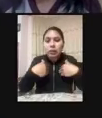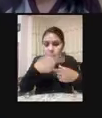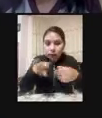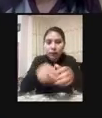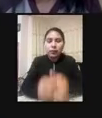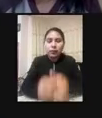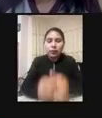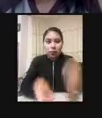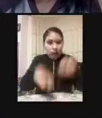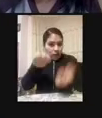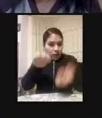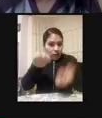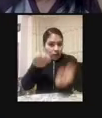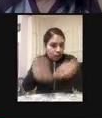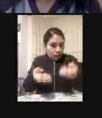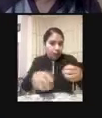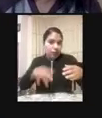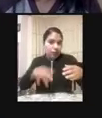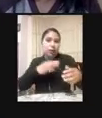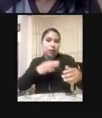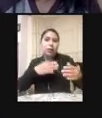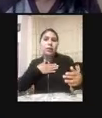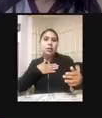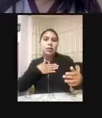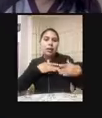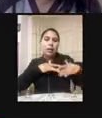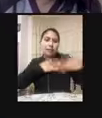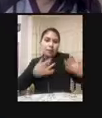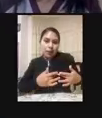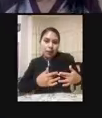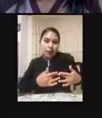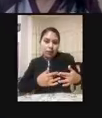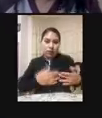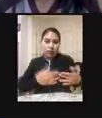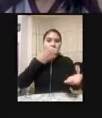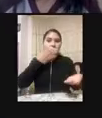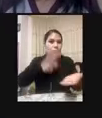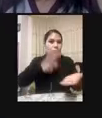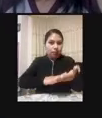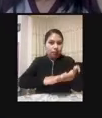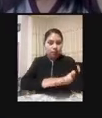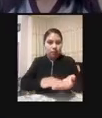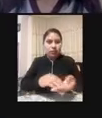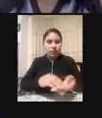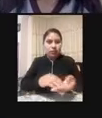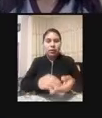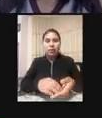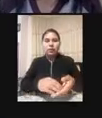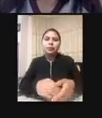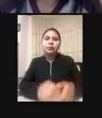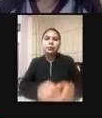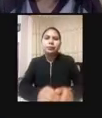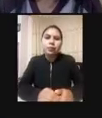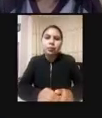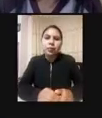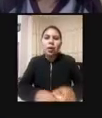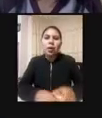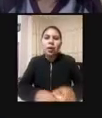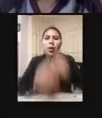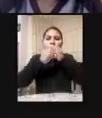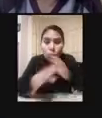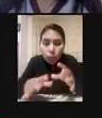La mayoría de los niños con síndrome de Down nacen con soplos cardíacos desde que nacen. O sea, que estos soplos se pueden cerrar por sí